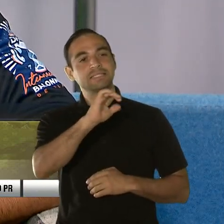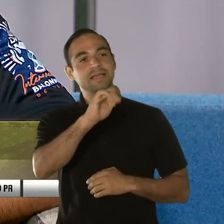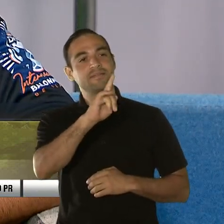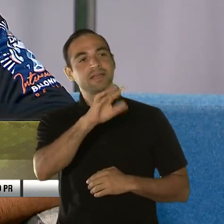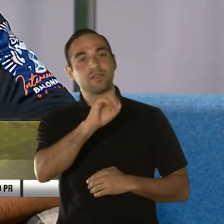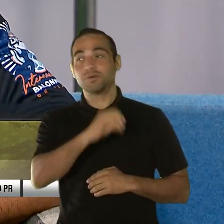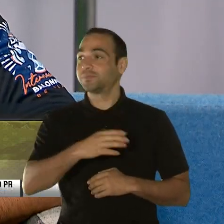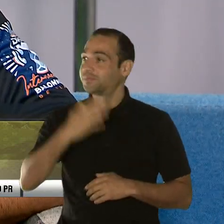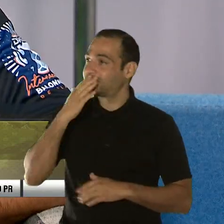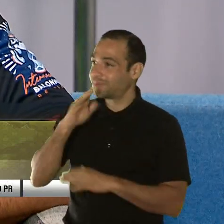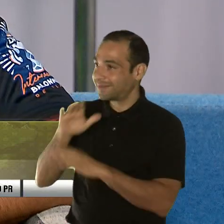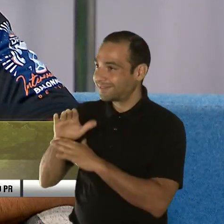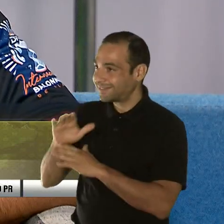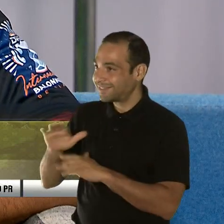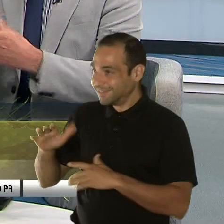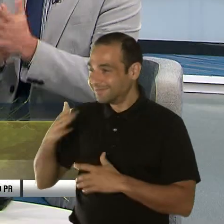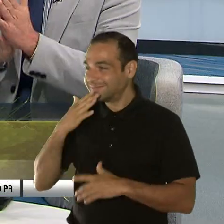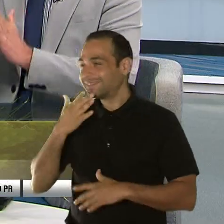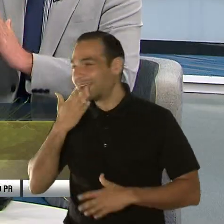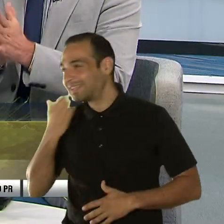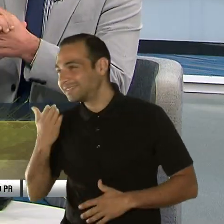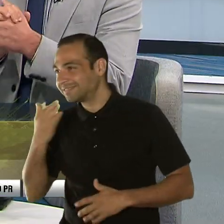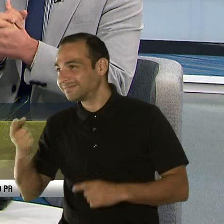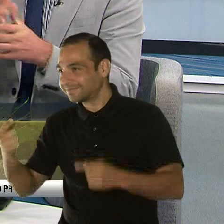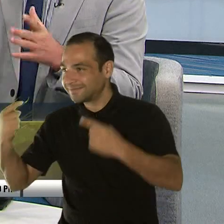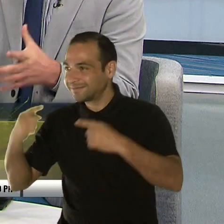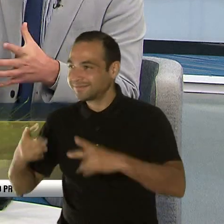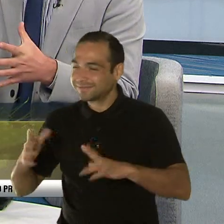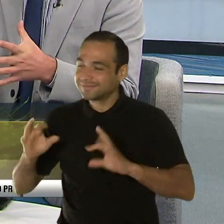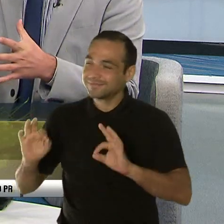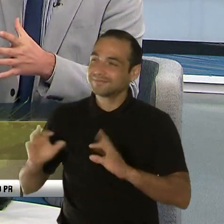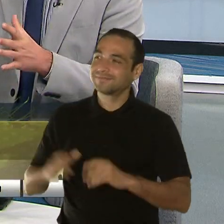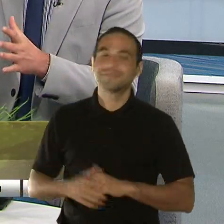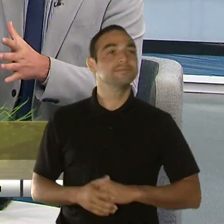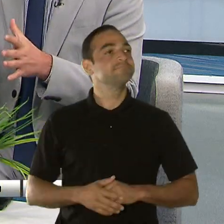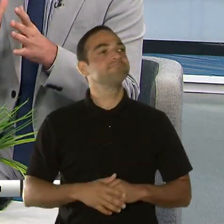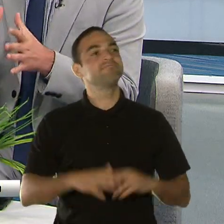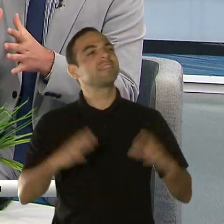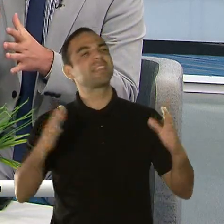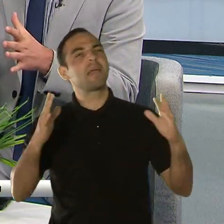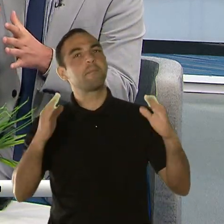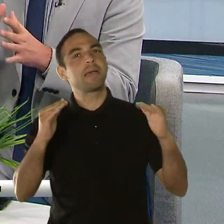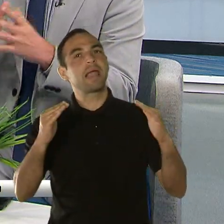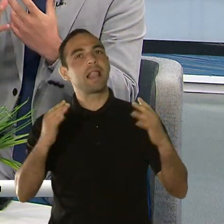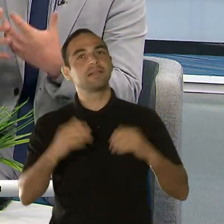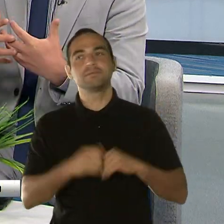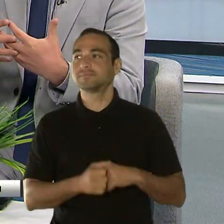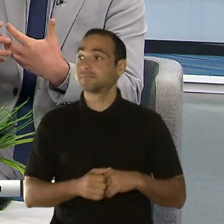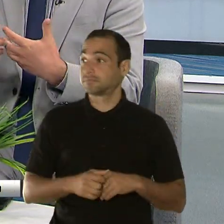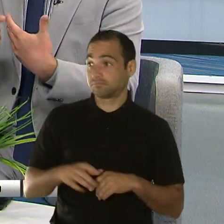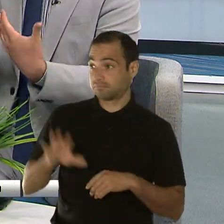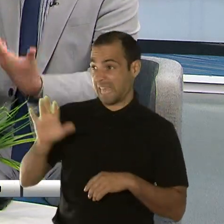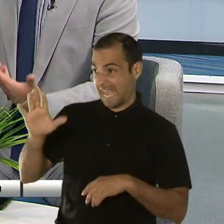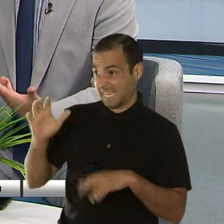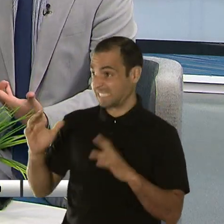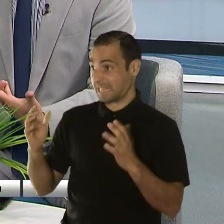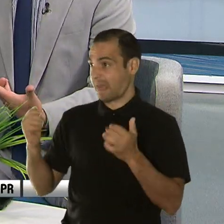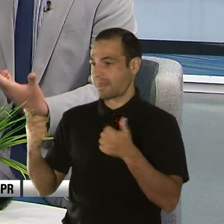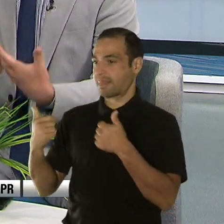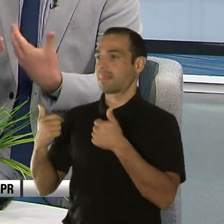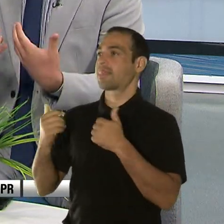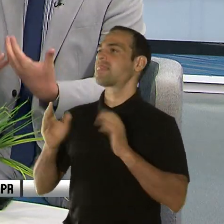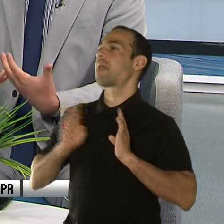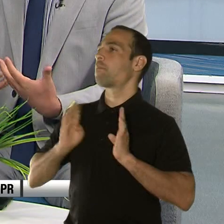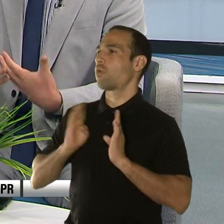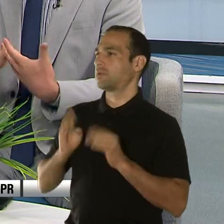Buenas noches Abel cuéntame qué podemos esperar de un deporte que no mucha gente está acostumbrado a